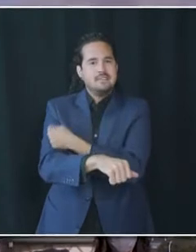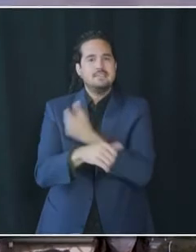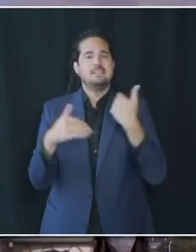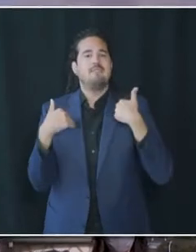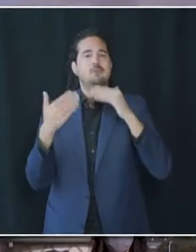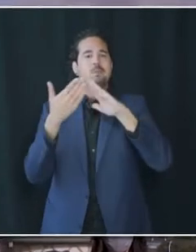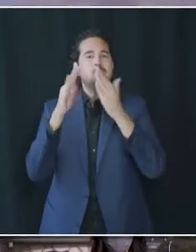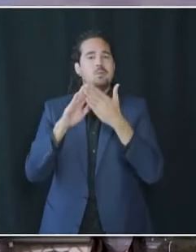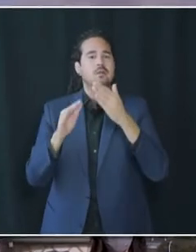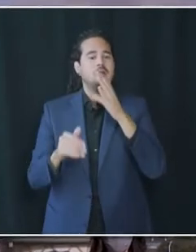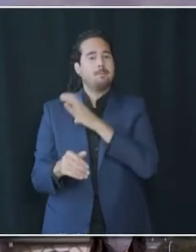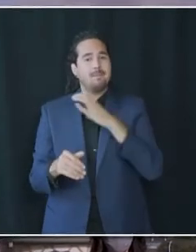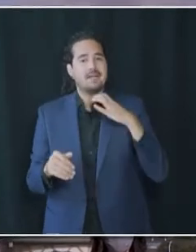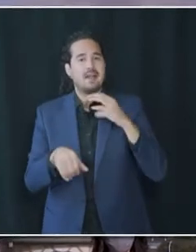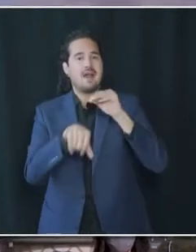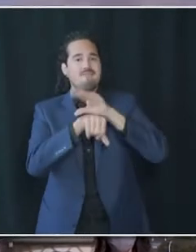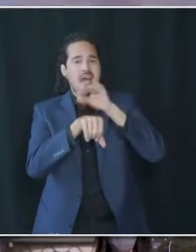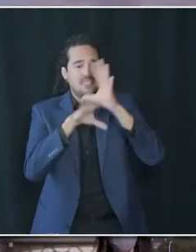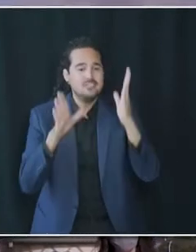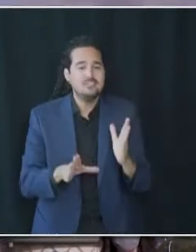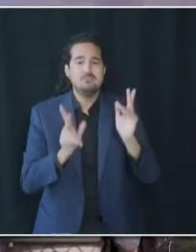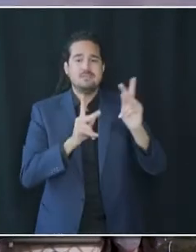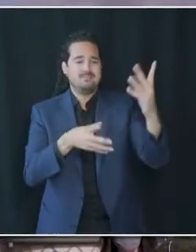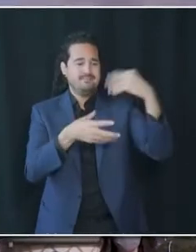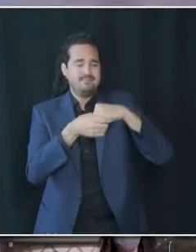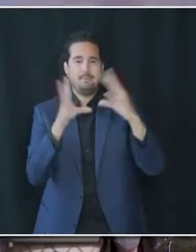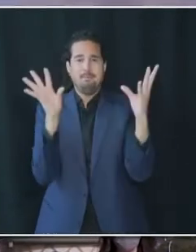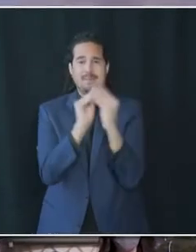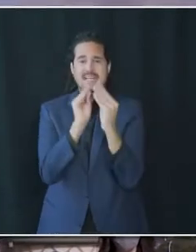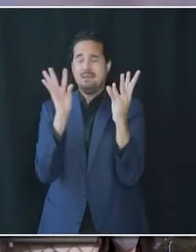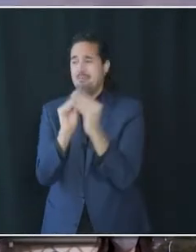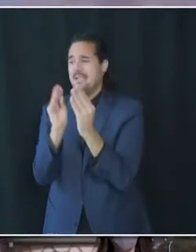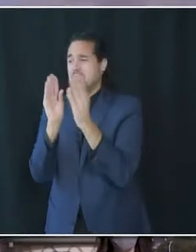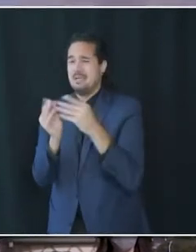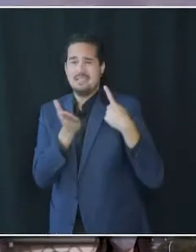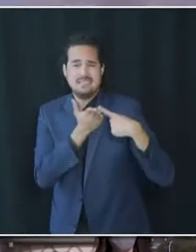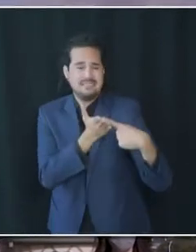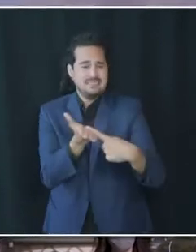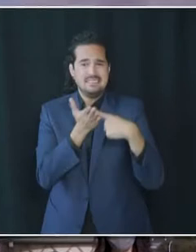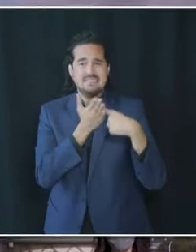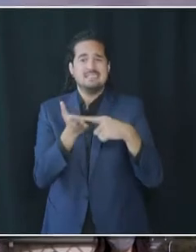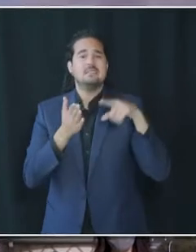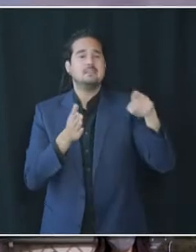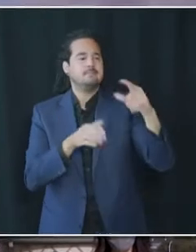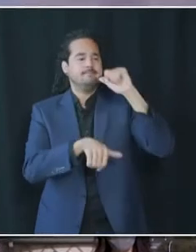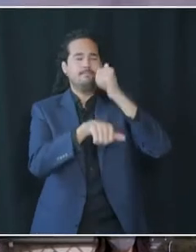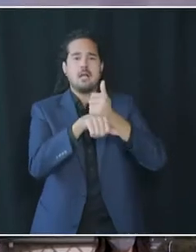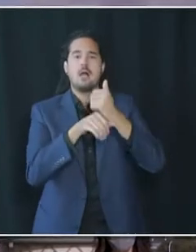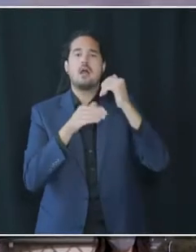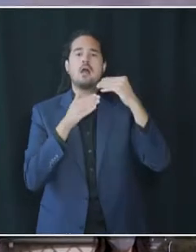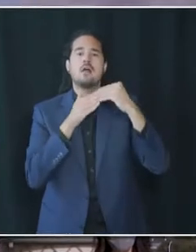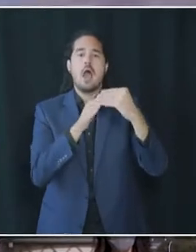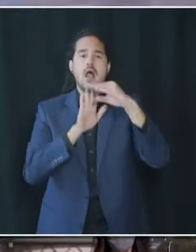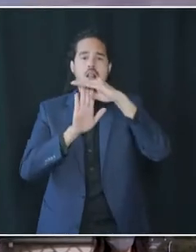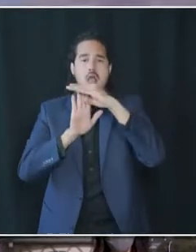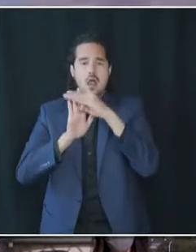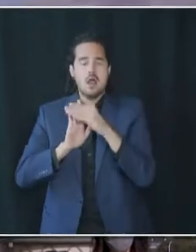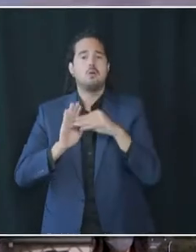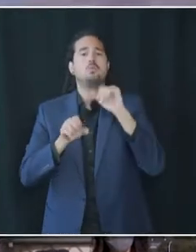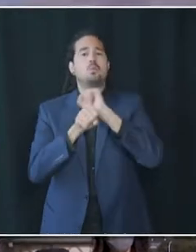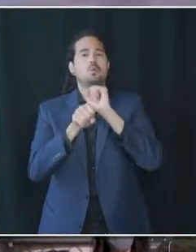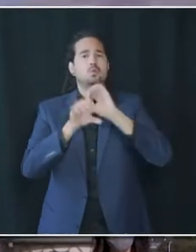tenemos un comité consultorio de administración del grupo para dictar pautas tenemos un equipo de expertos